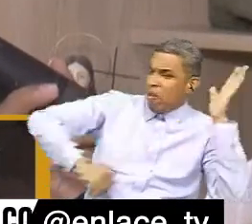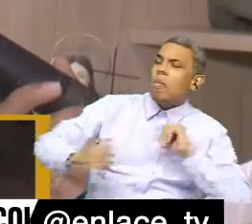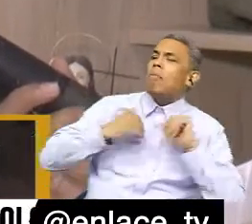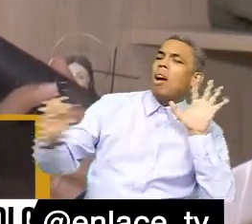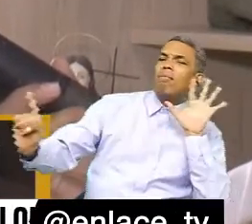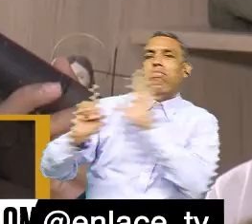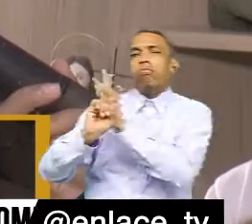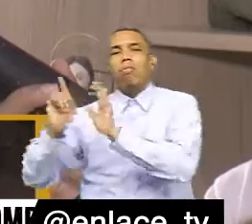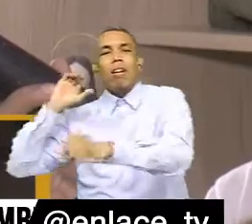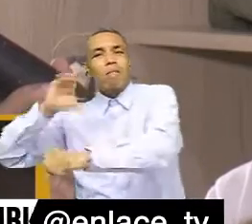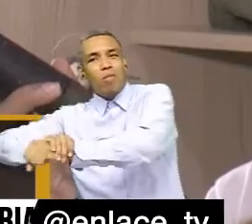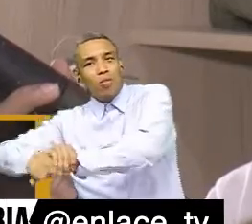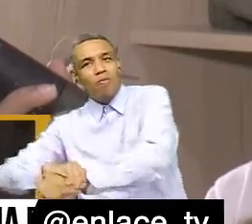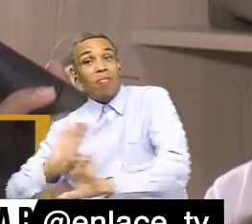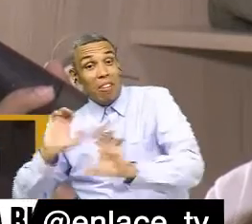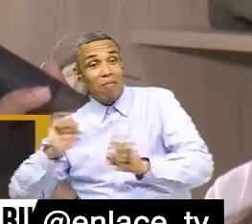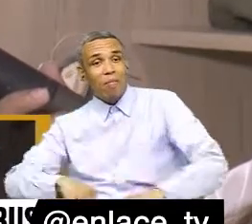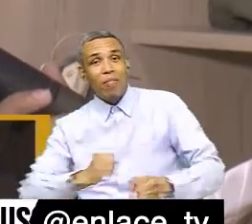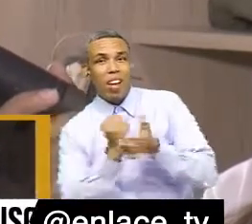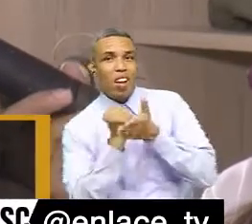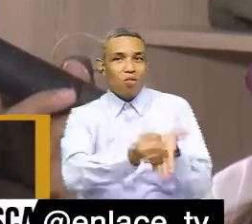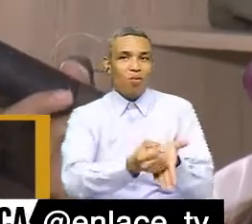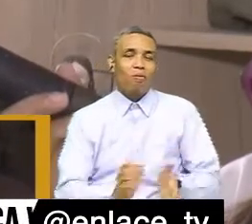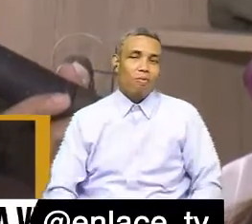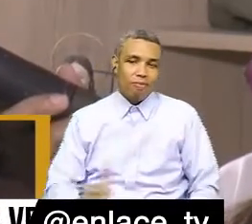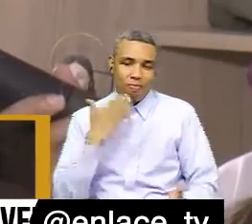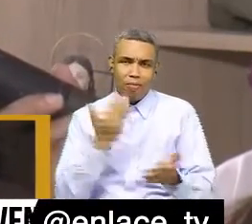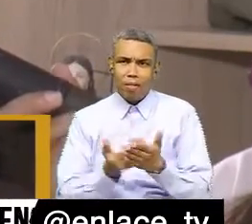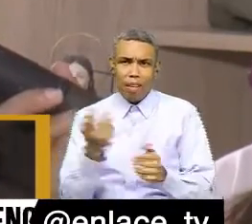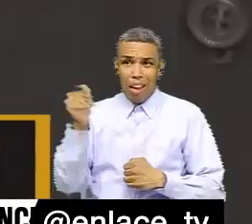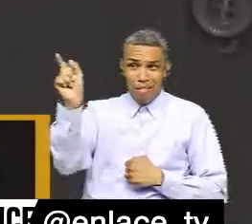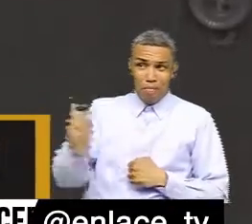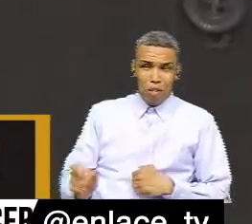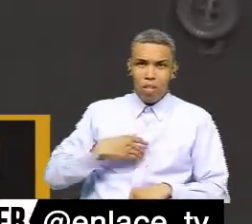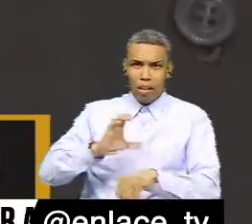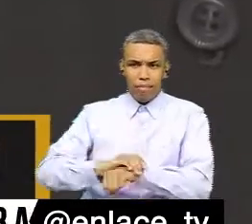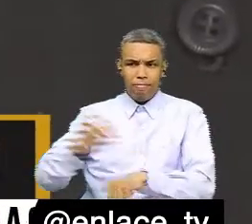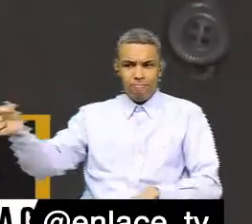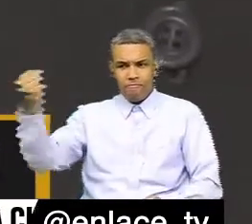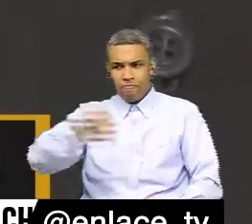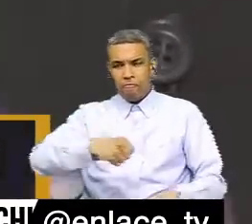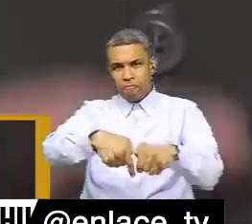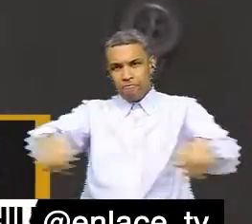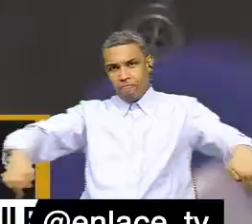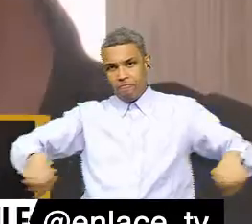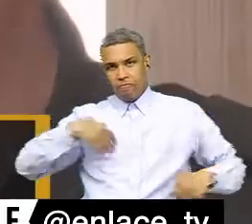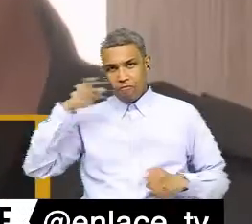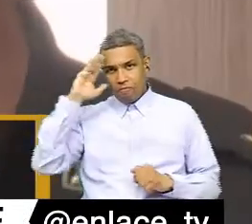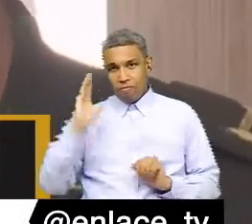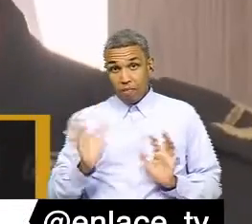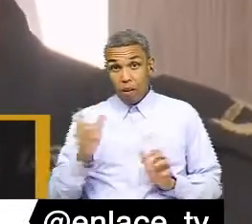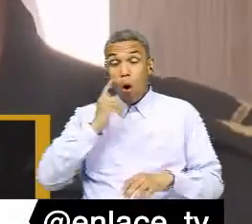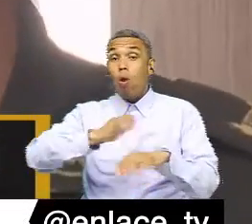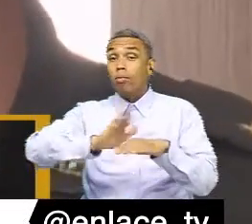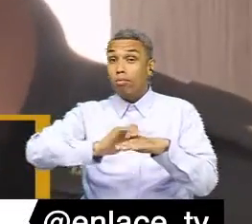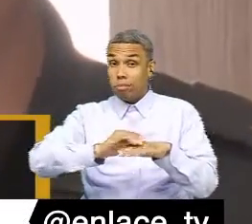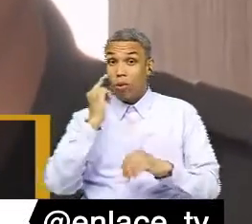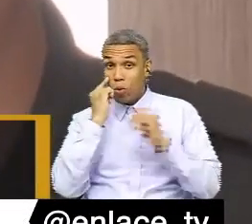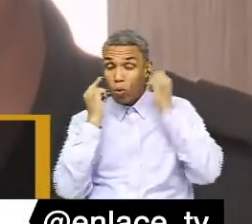con la víctima y finalmente pues esta persona la tenemos ya aprendida en la estación de policía el mayor torres aprovechó para alertar a la comunidad